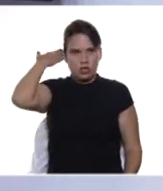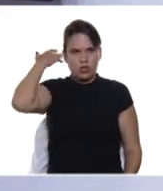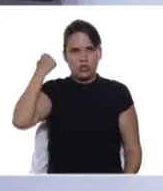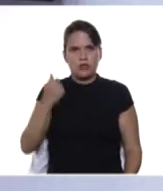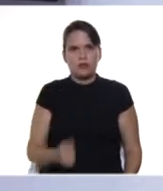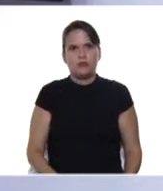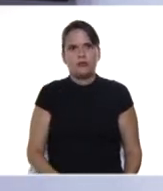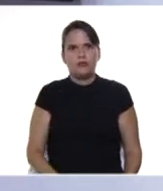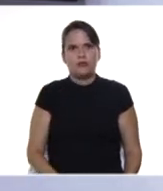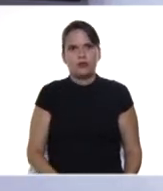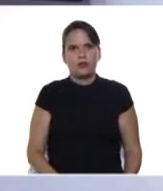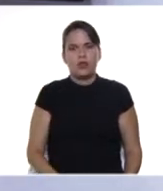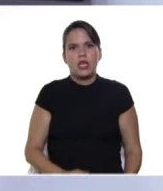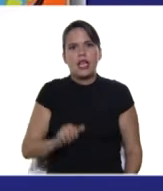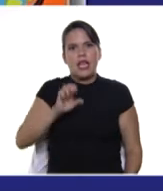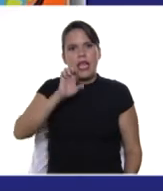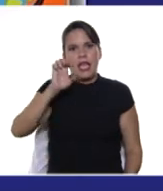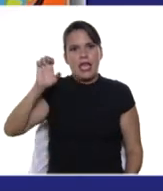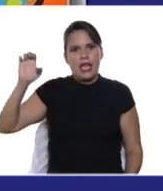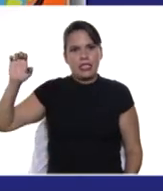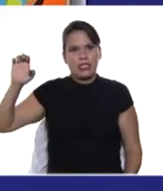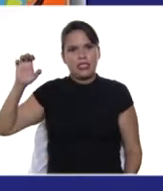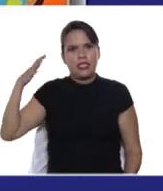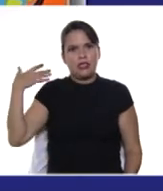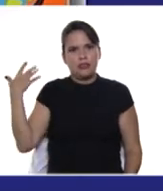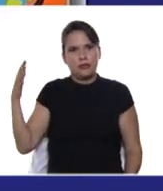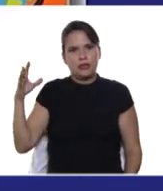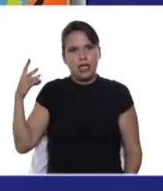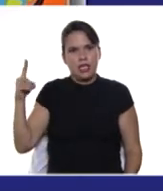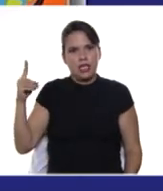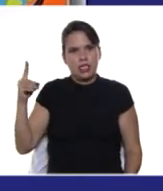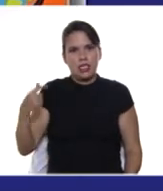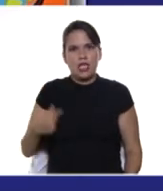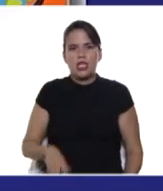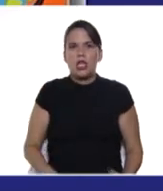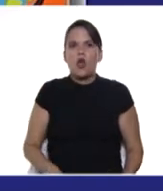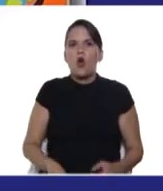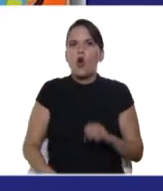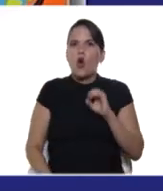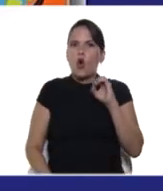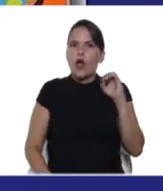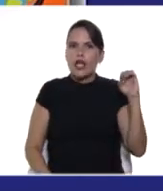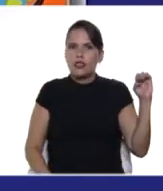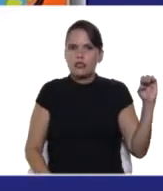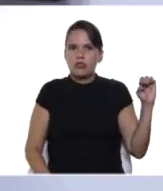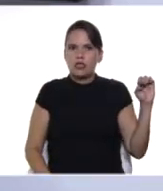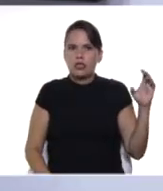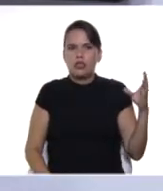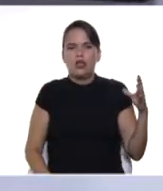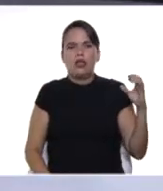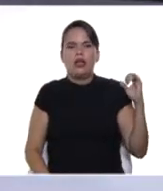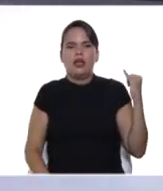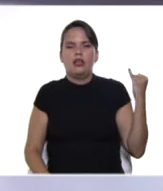el este a la derecha y el oeste a la izquierda. Para